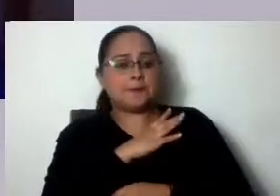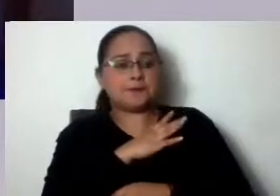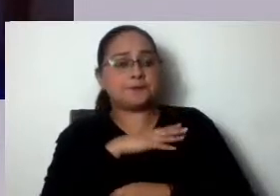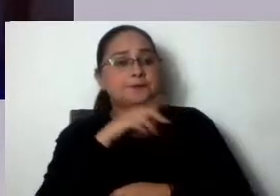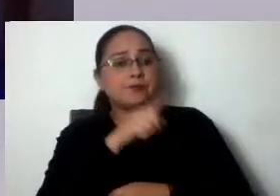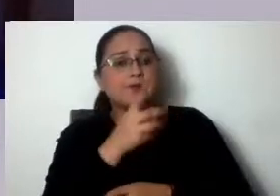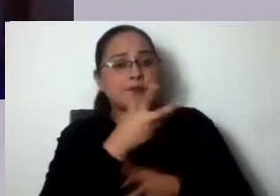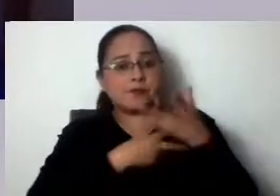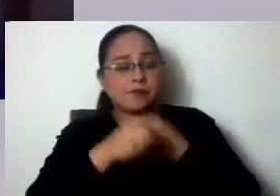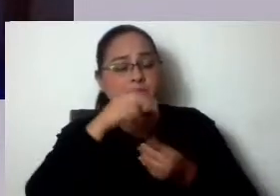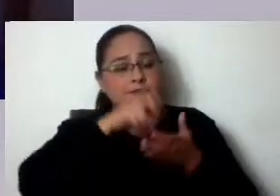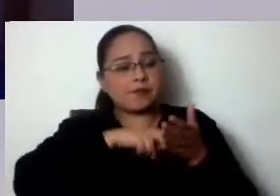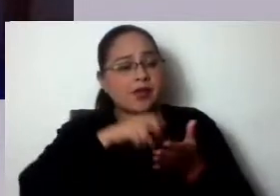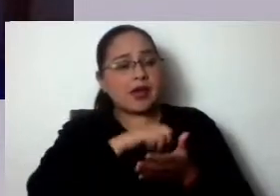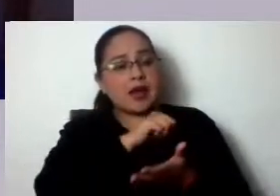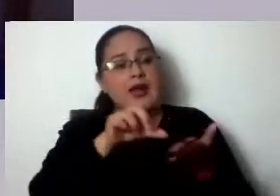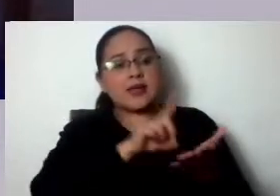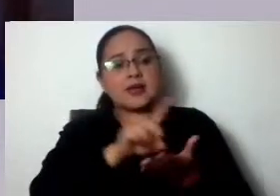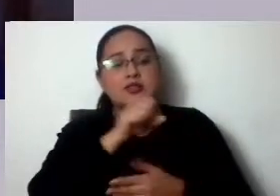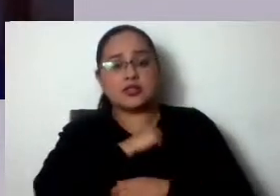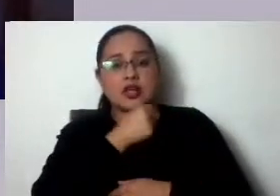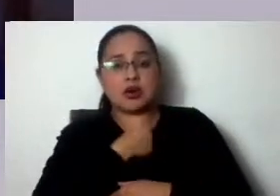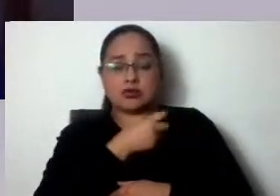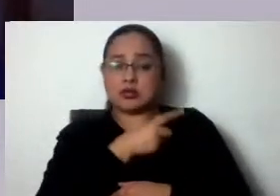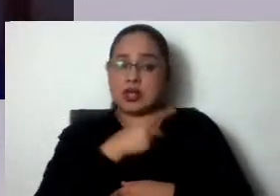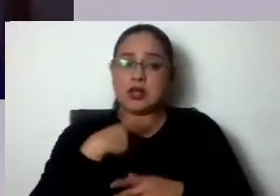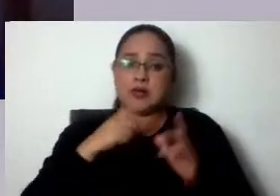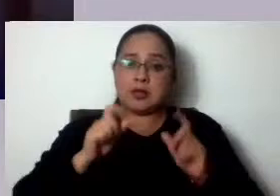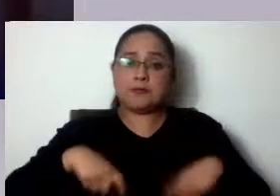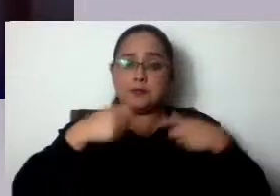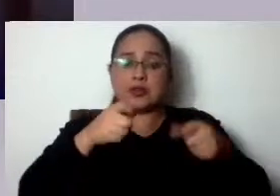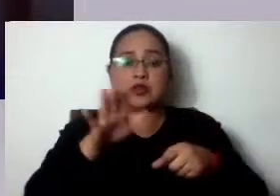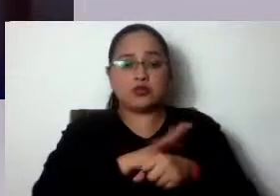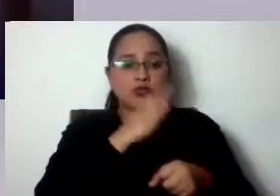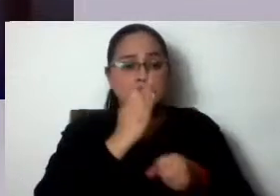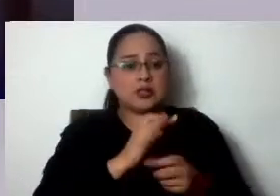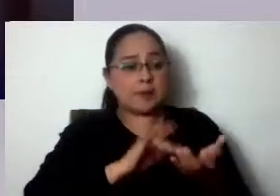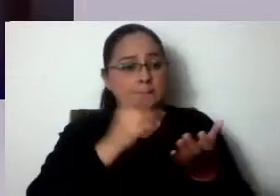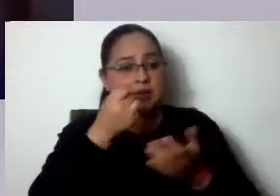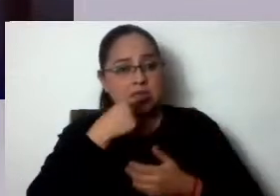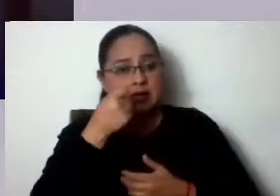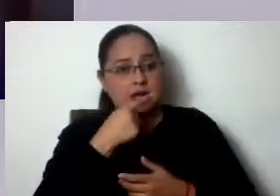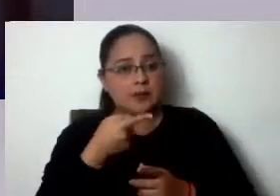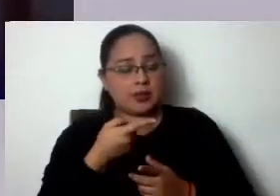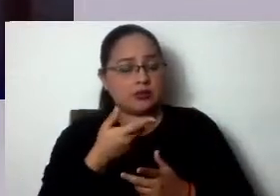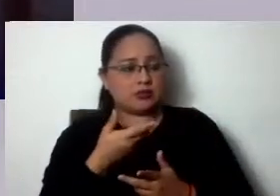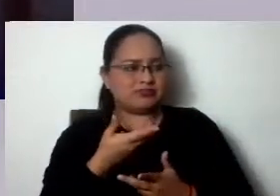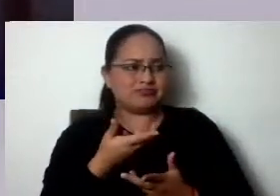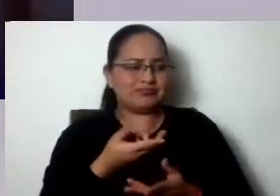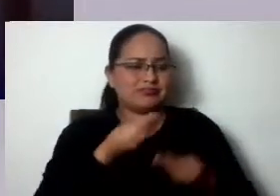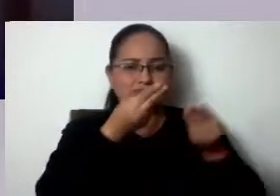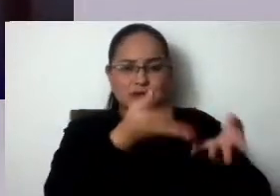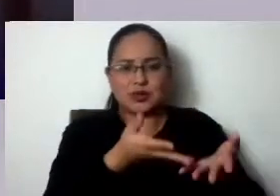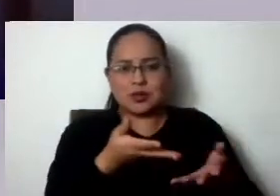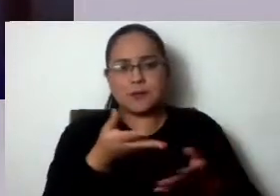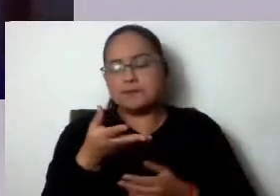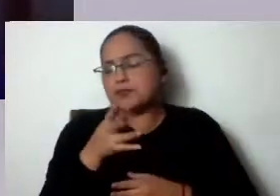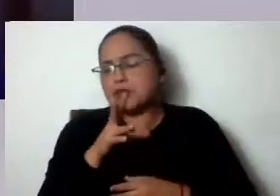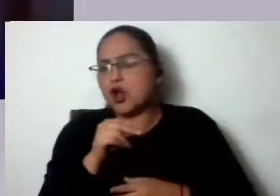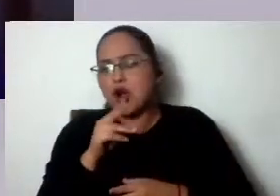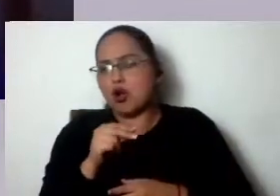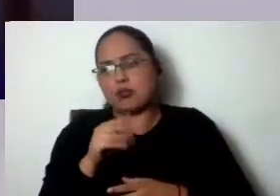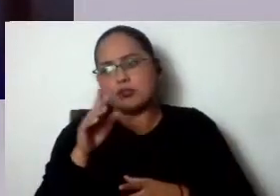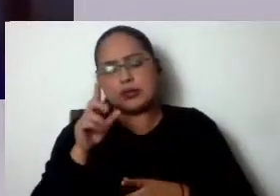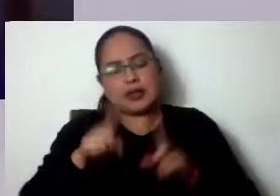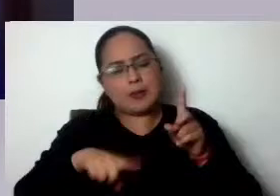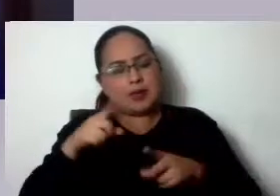reparación del derecho a la salud debe consistir en que se suministra el medicamento que se solicitó en la demanda de amparo por otra parte